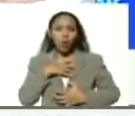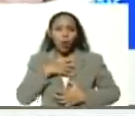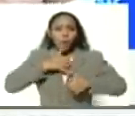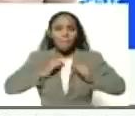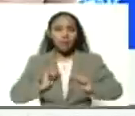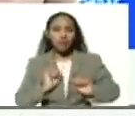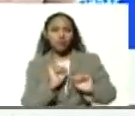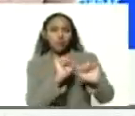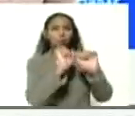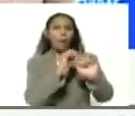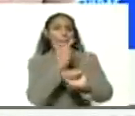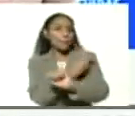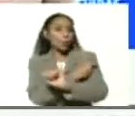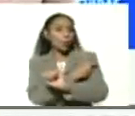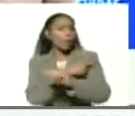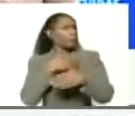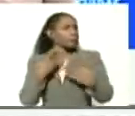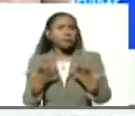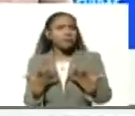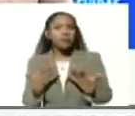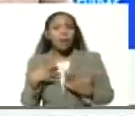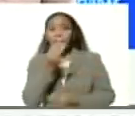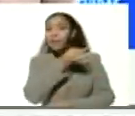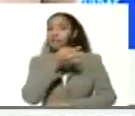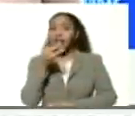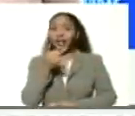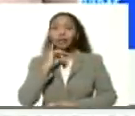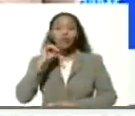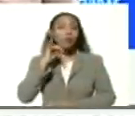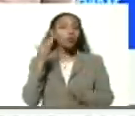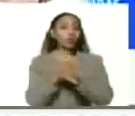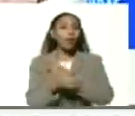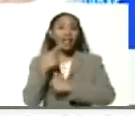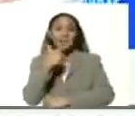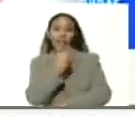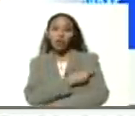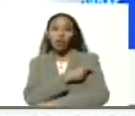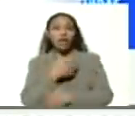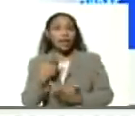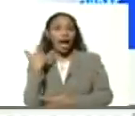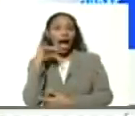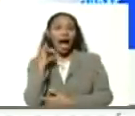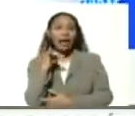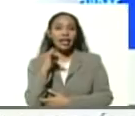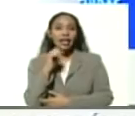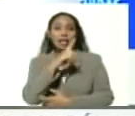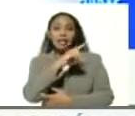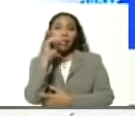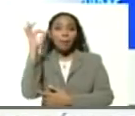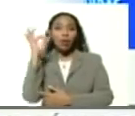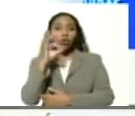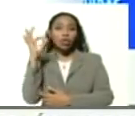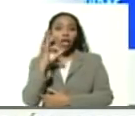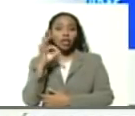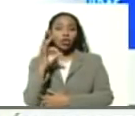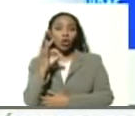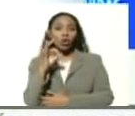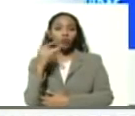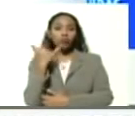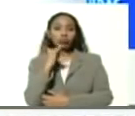personas vacunadas. Pero una extraordinaria noticia es que esta vacuna tiene un 100% de